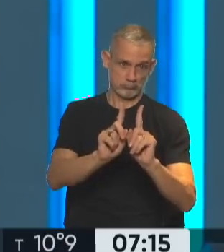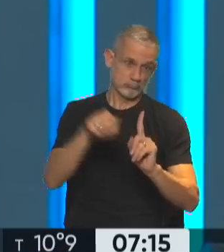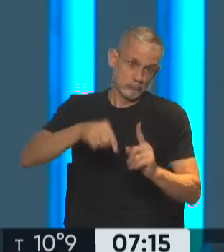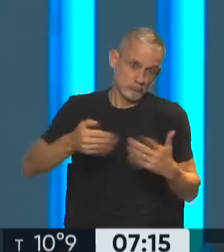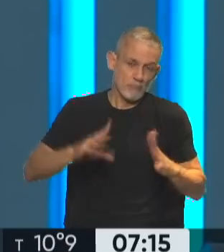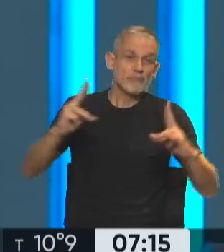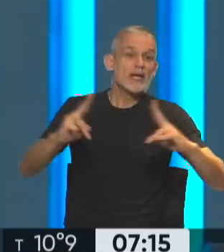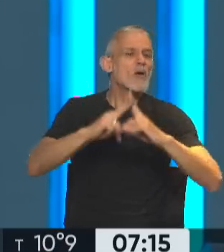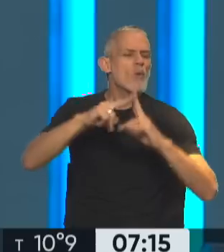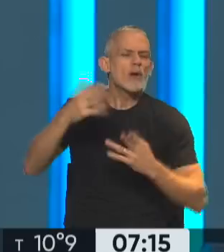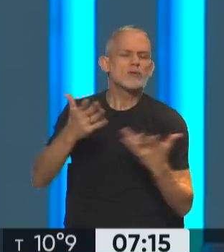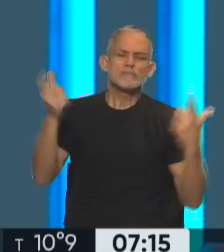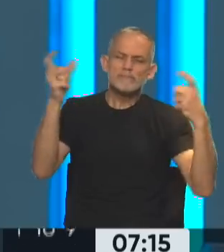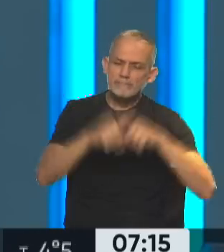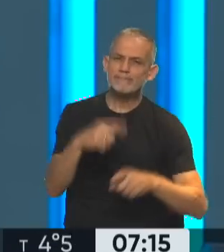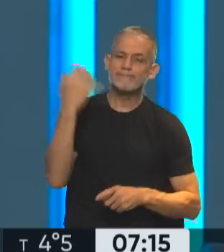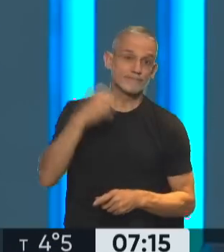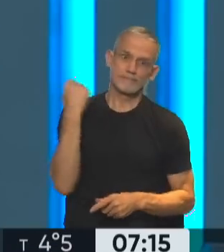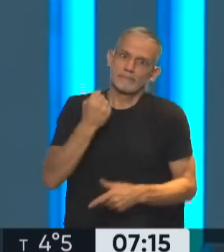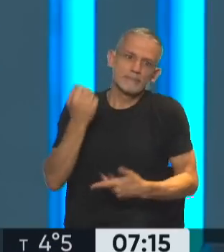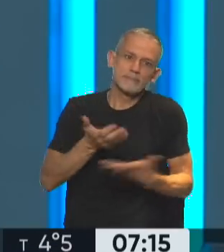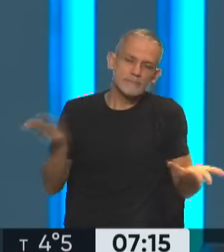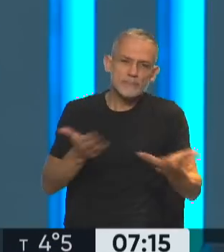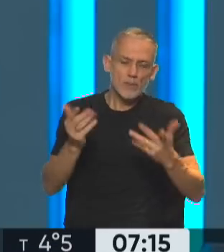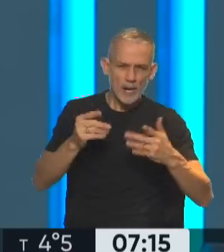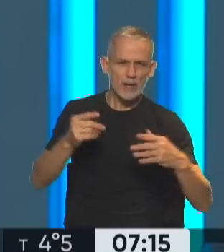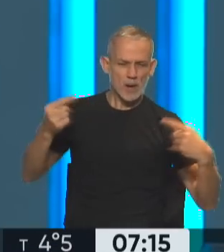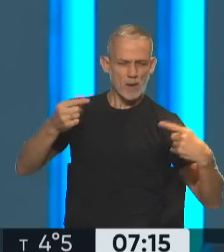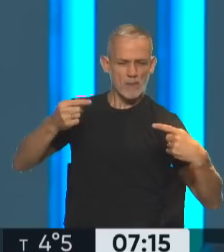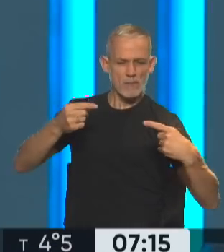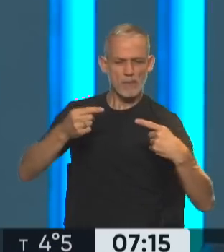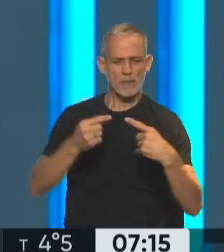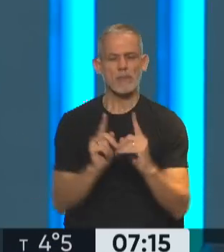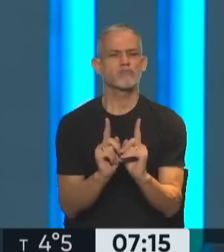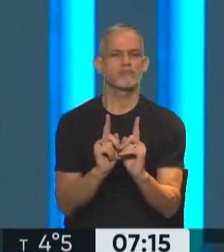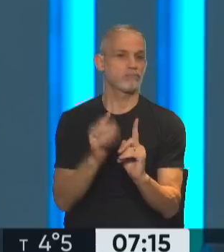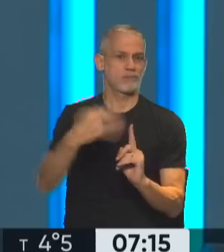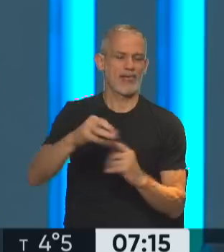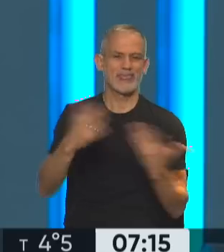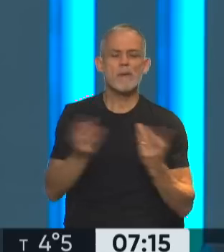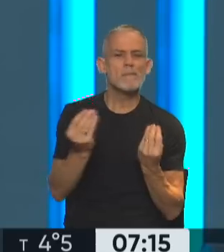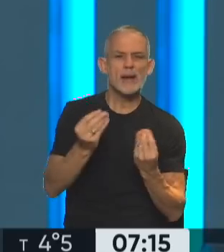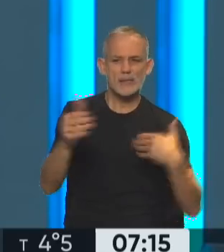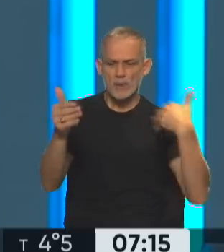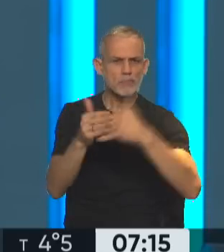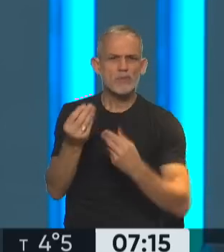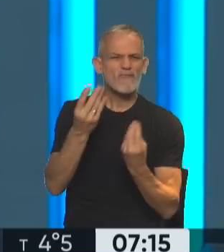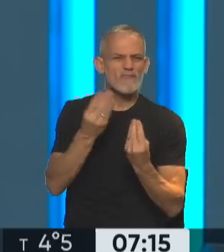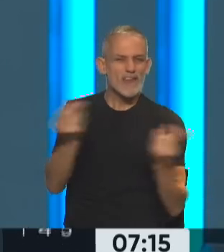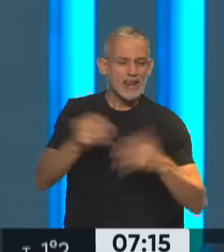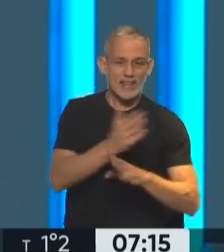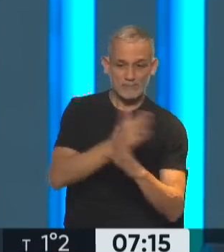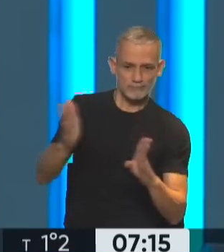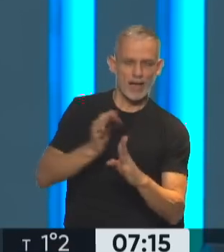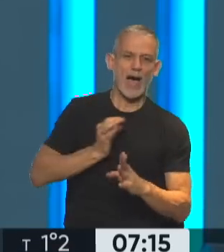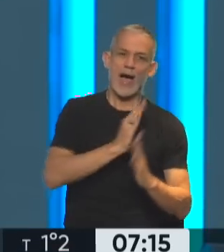el encuentro que era fundamental para tratar de desandar lo que va a ser el camino hacia el final de mandato de Alberto Fernández, pero